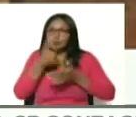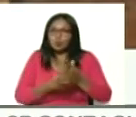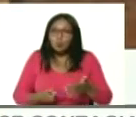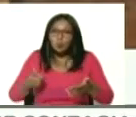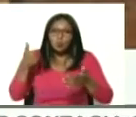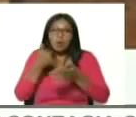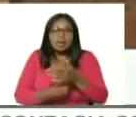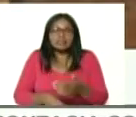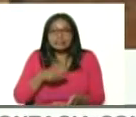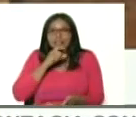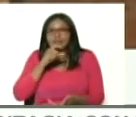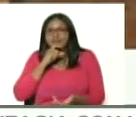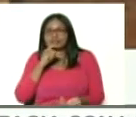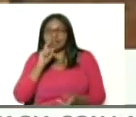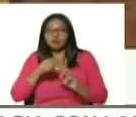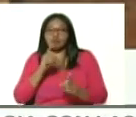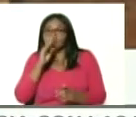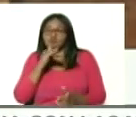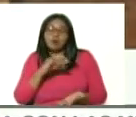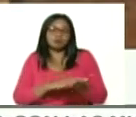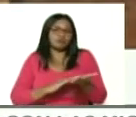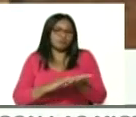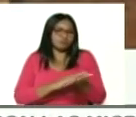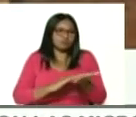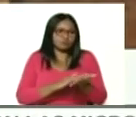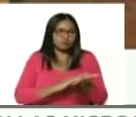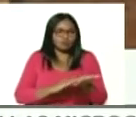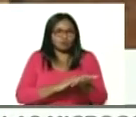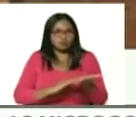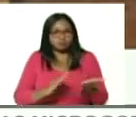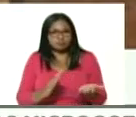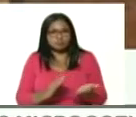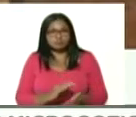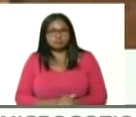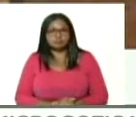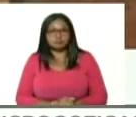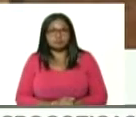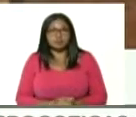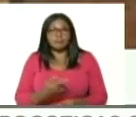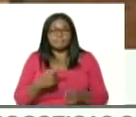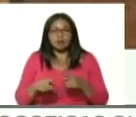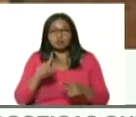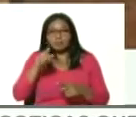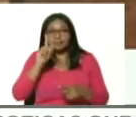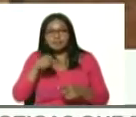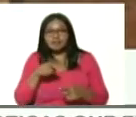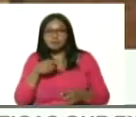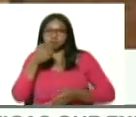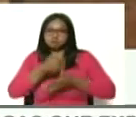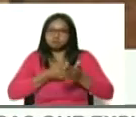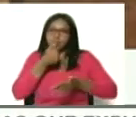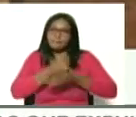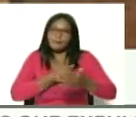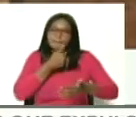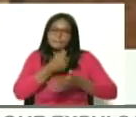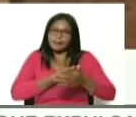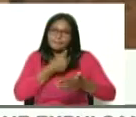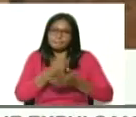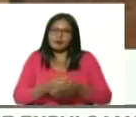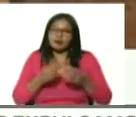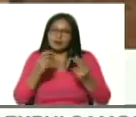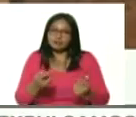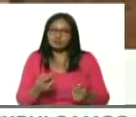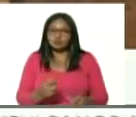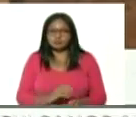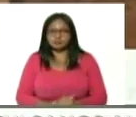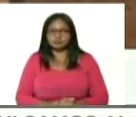y algunos no tienen solución, pero también sobre ellos tenemos una acción, ¿verdad?